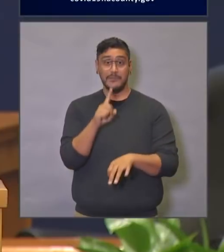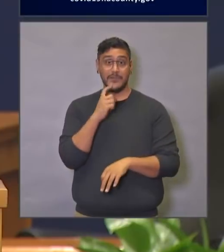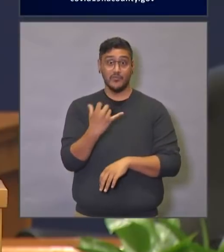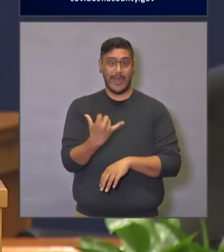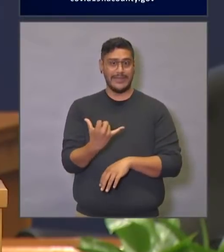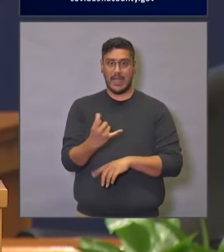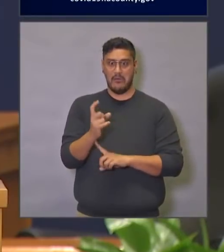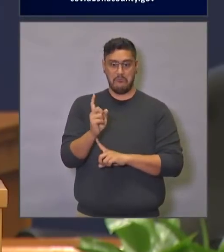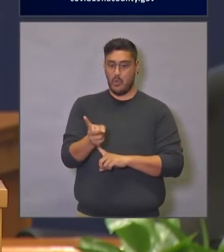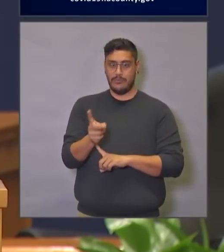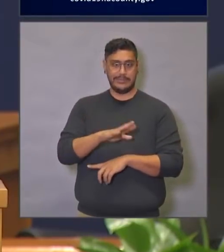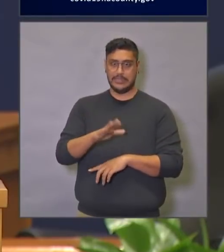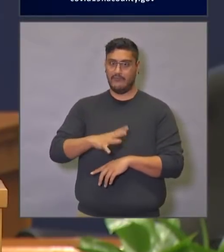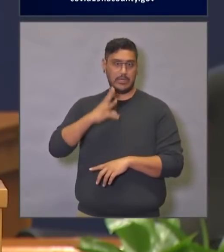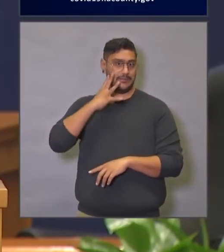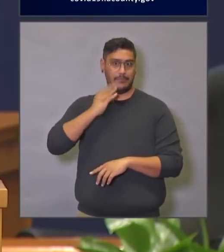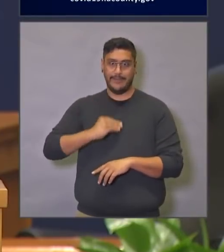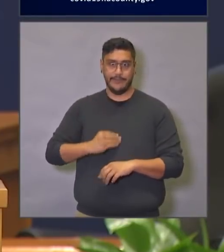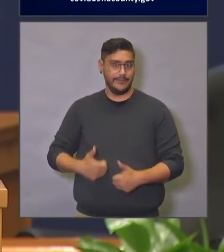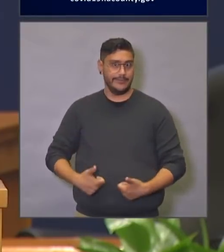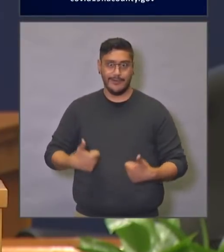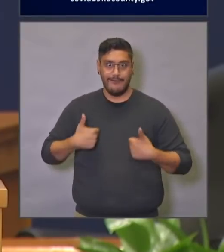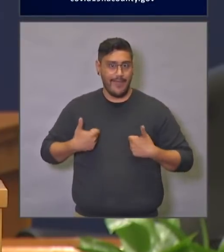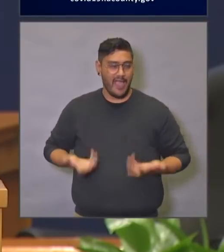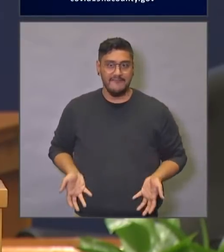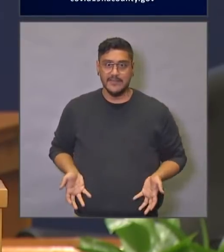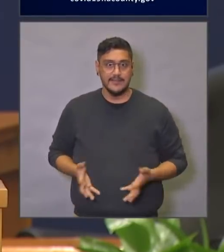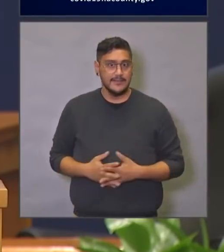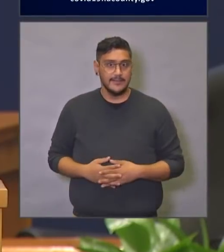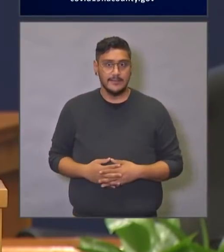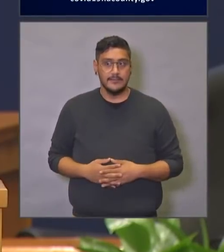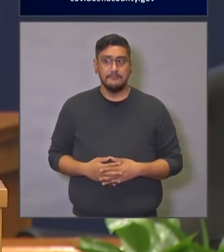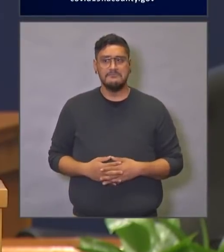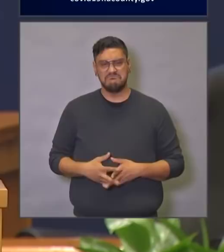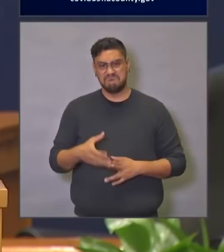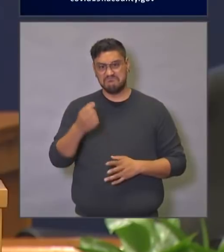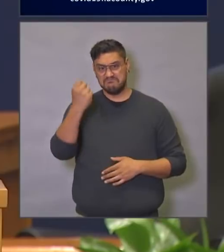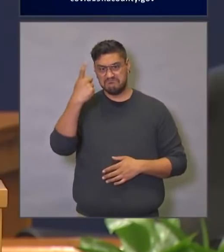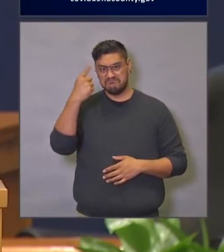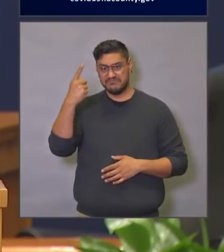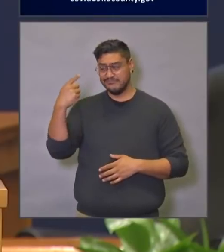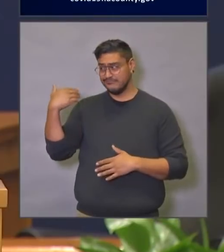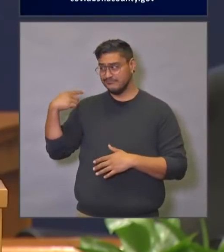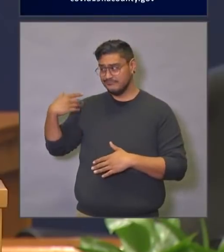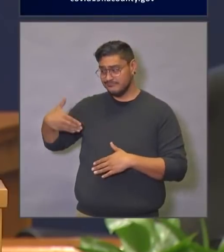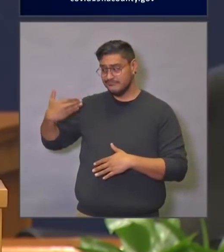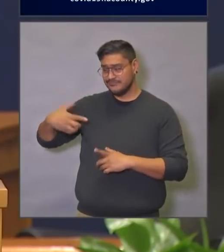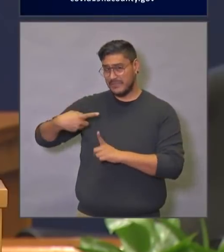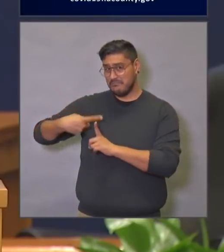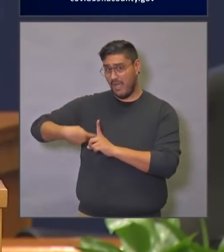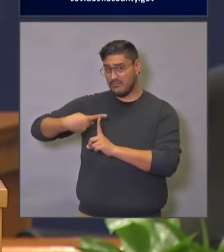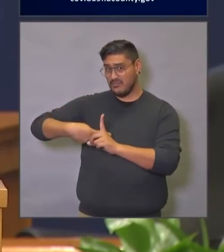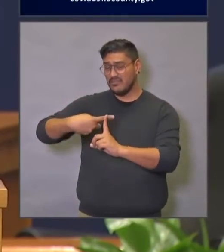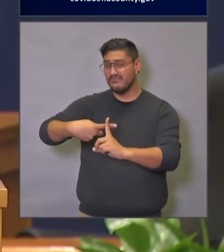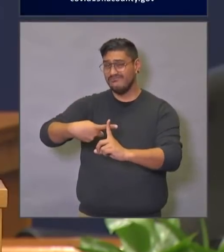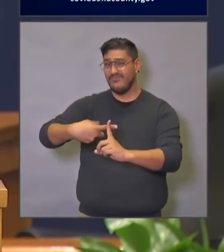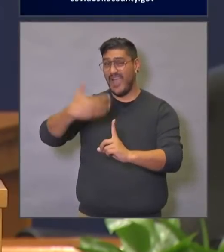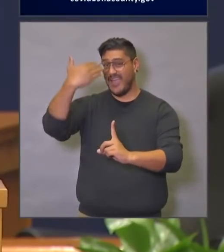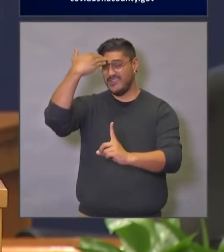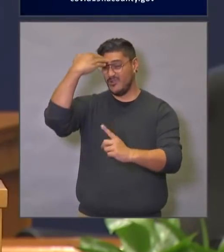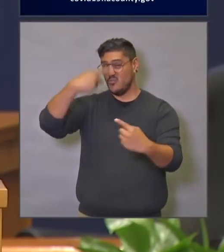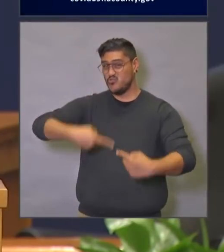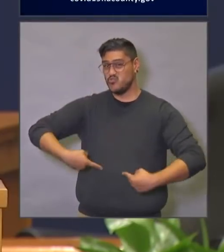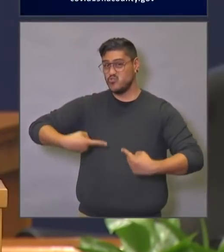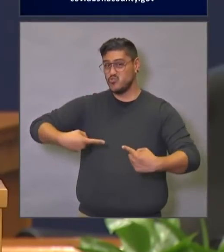en nuestras vidas. Primero, queremos reconocer que los últimos meses han sido difíciles para nuestros hijos y para sus